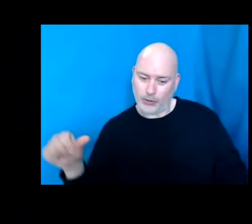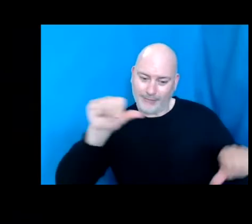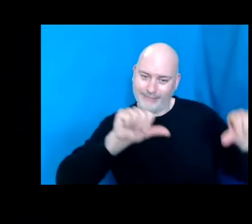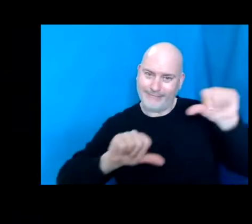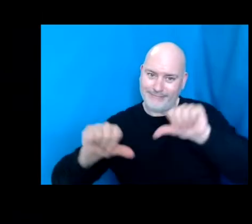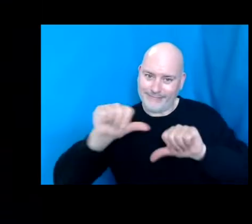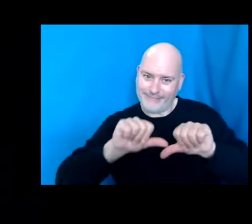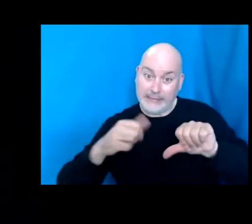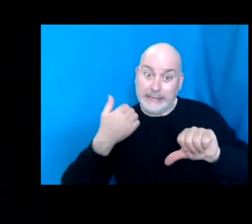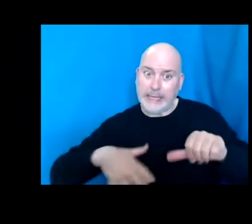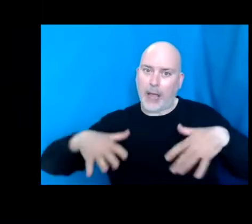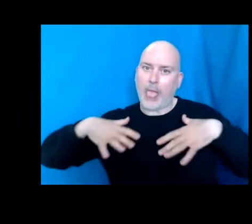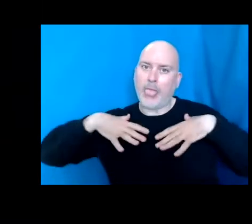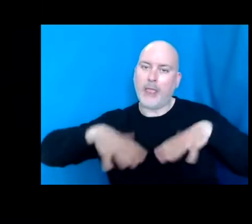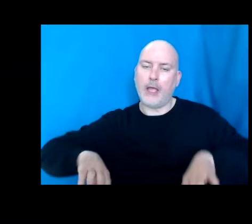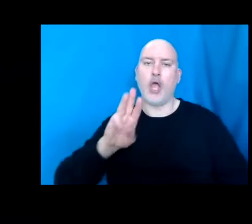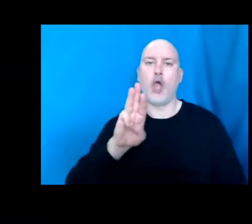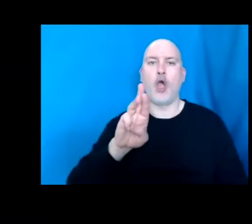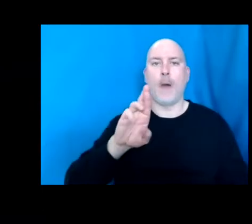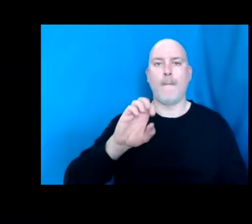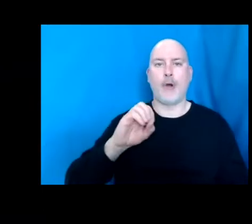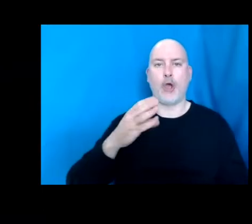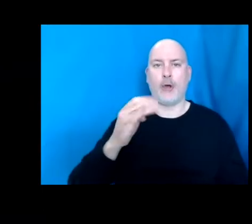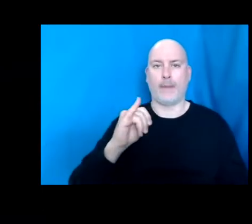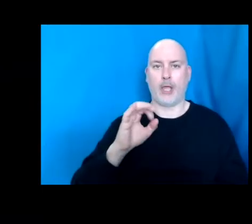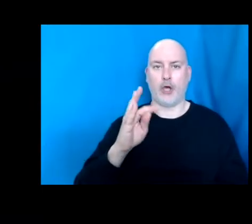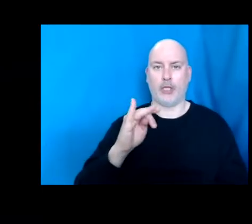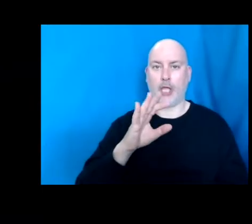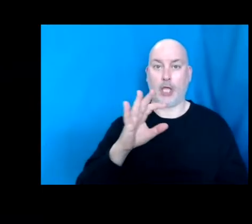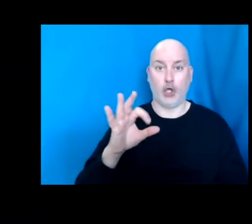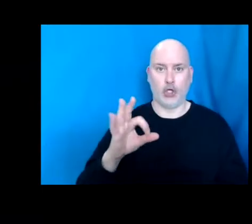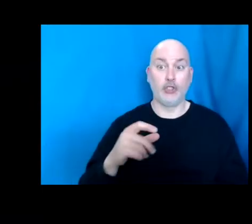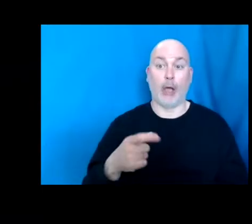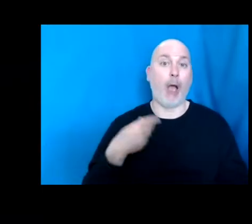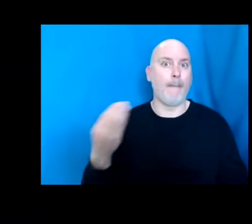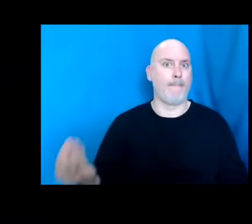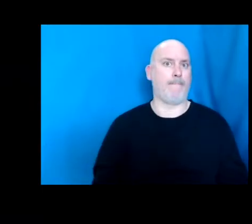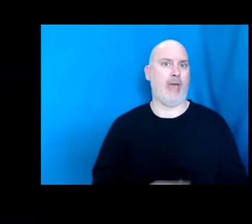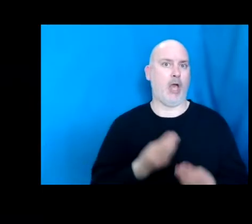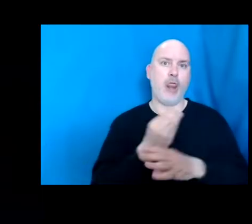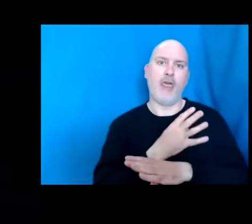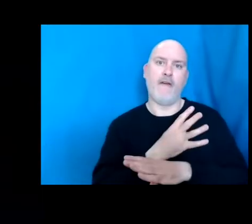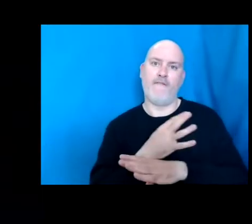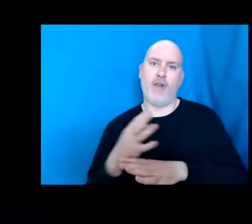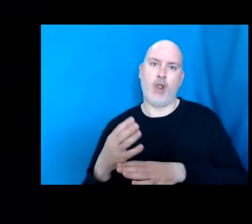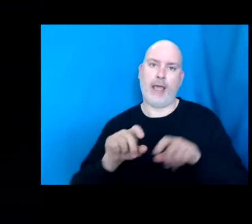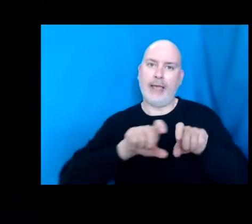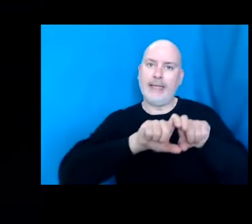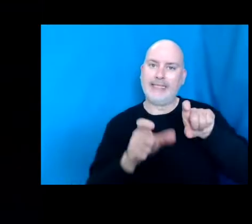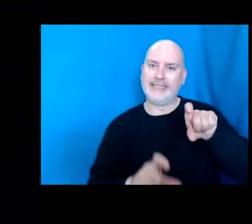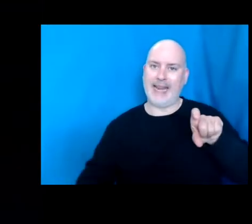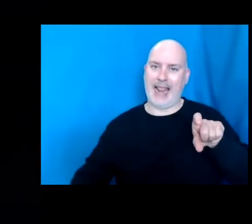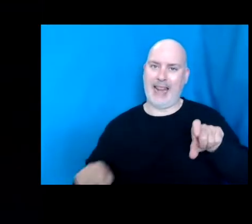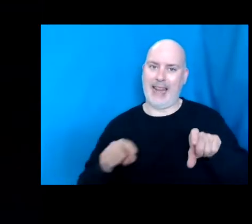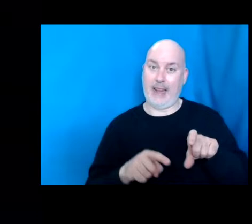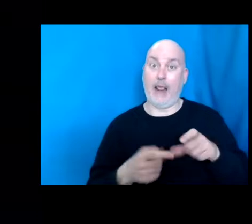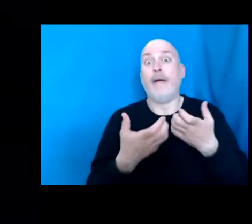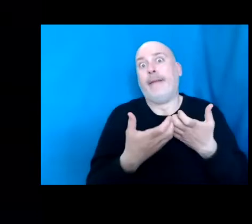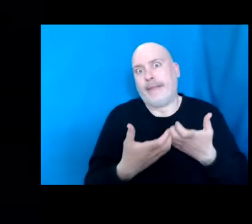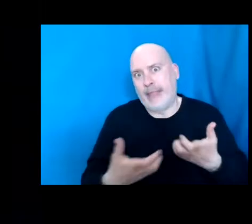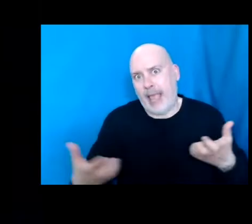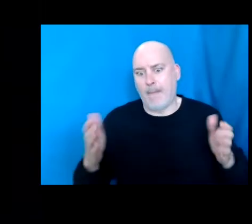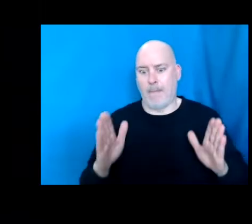incorporan ya los probióticos, que lo que hacen es ayudar a mejorar la flora intestinal mientras que dura la